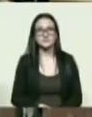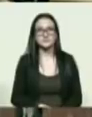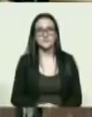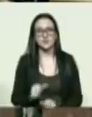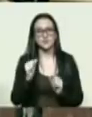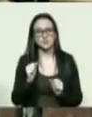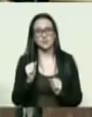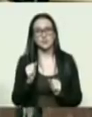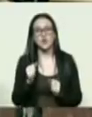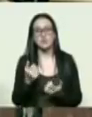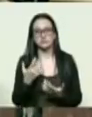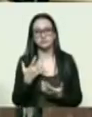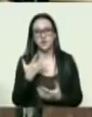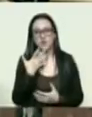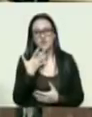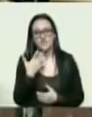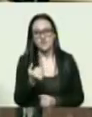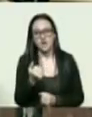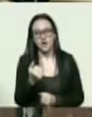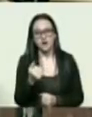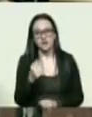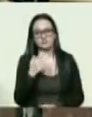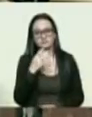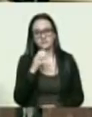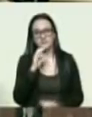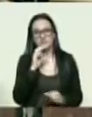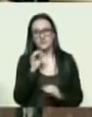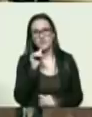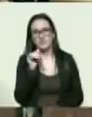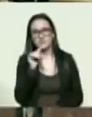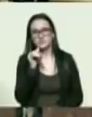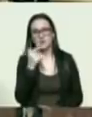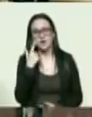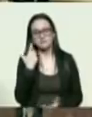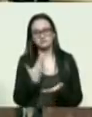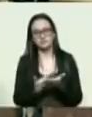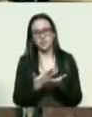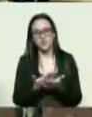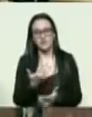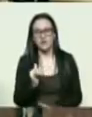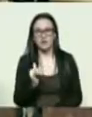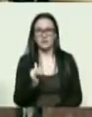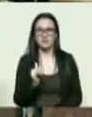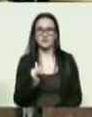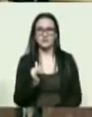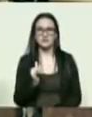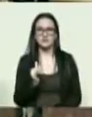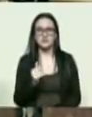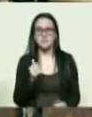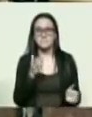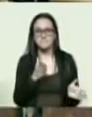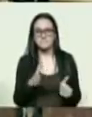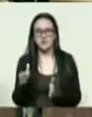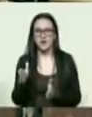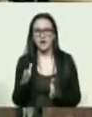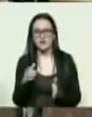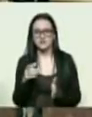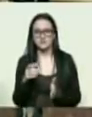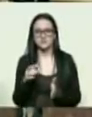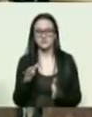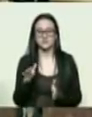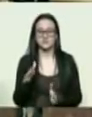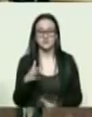extremadamente confiable, de Colombia, con pruebas físicas de este plan